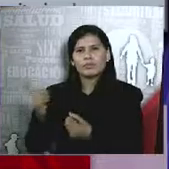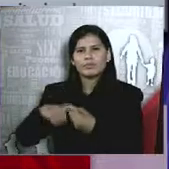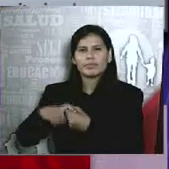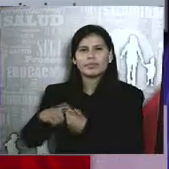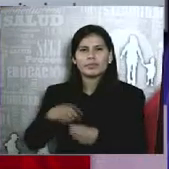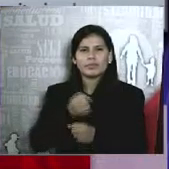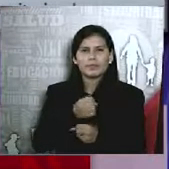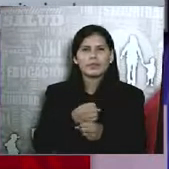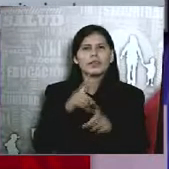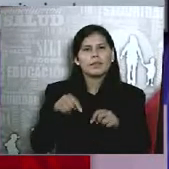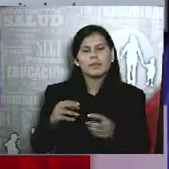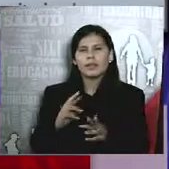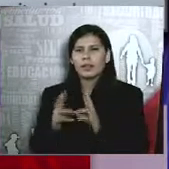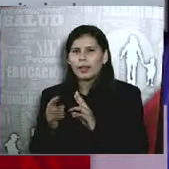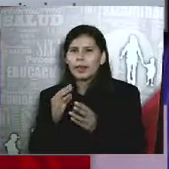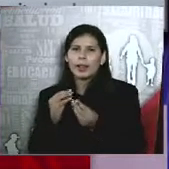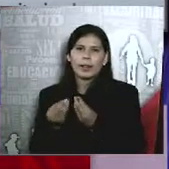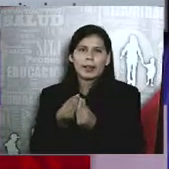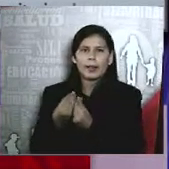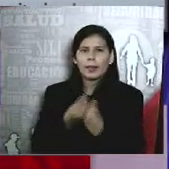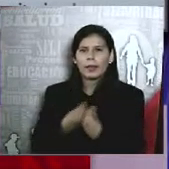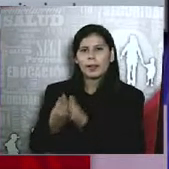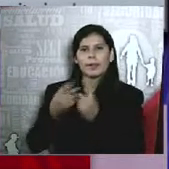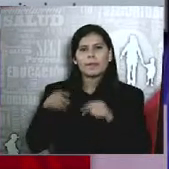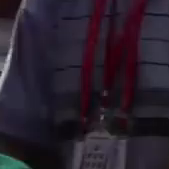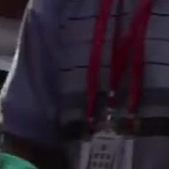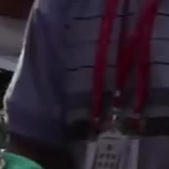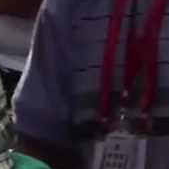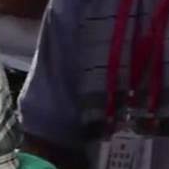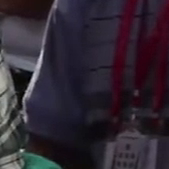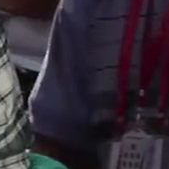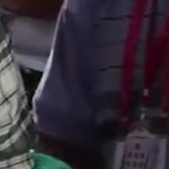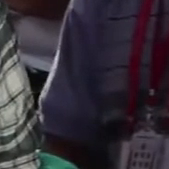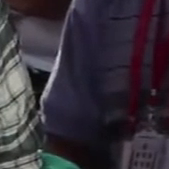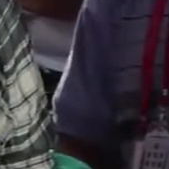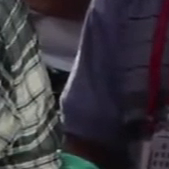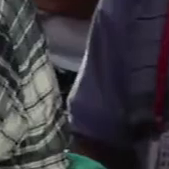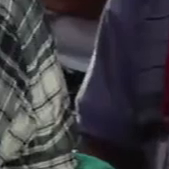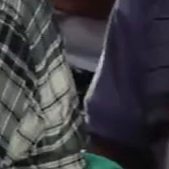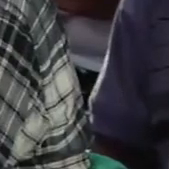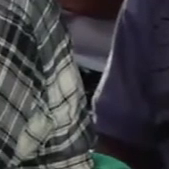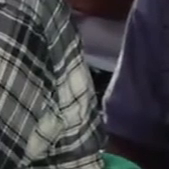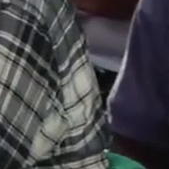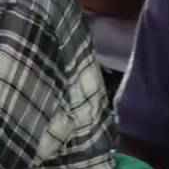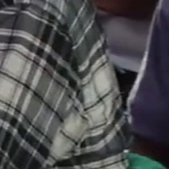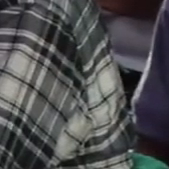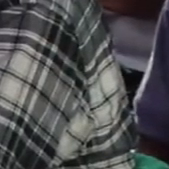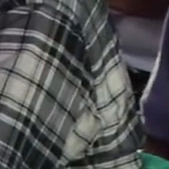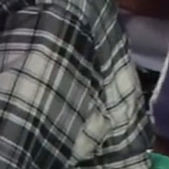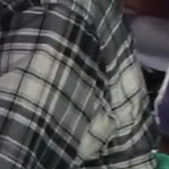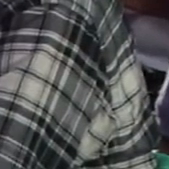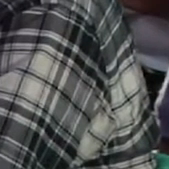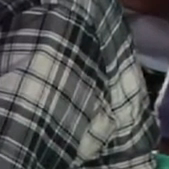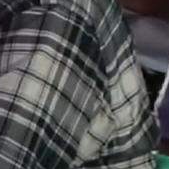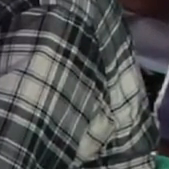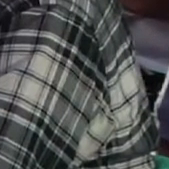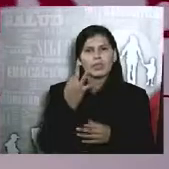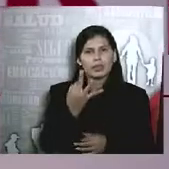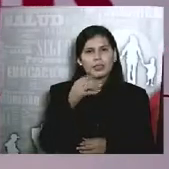los espacios de reconciliación, proveeduría, voluntariado, formación a la medida y empleabilidad. El año pasado realizamos 3